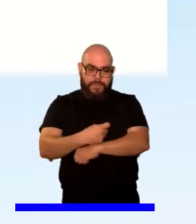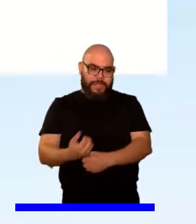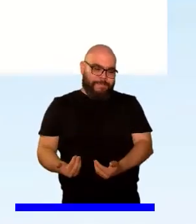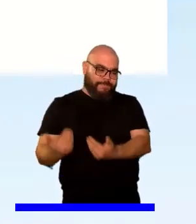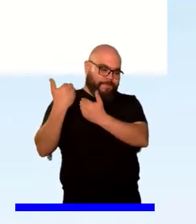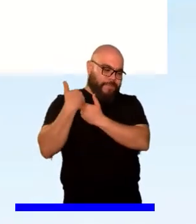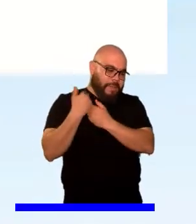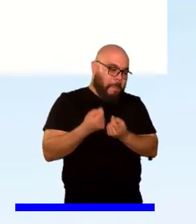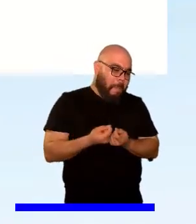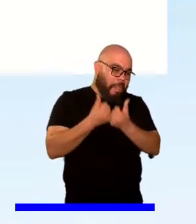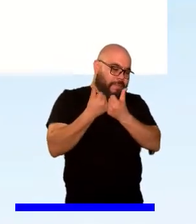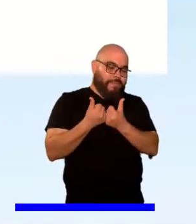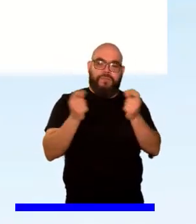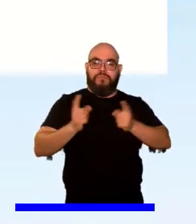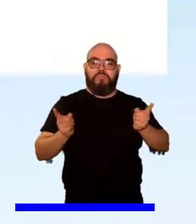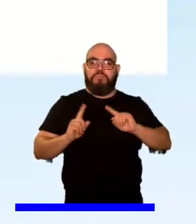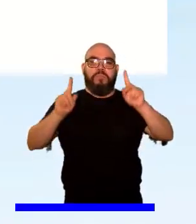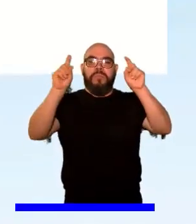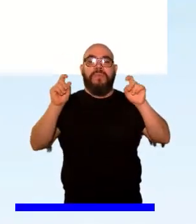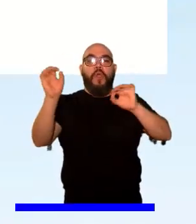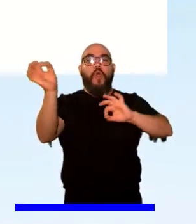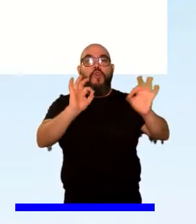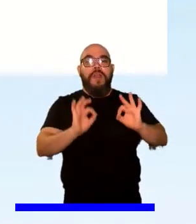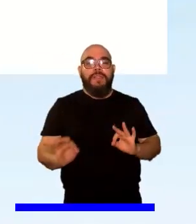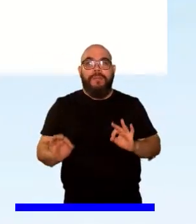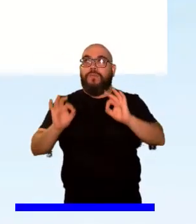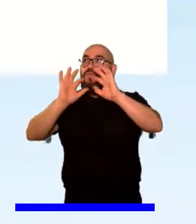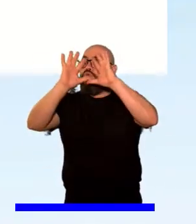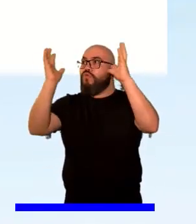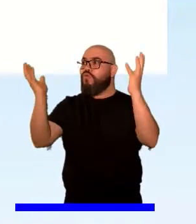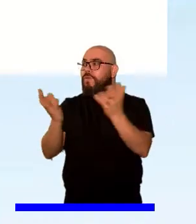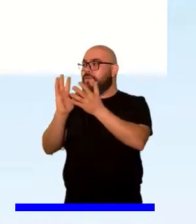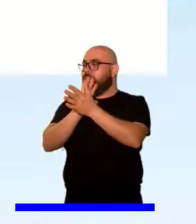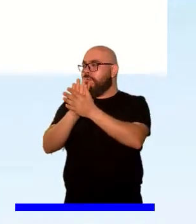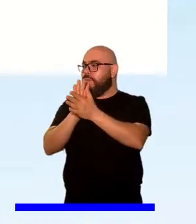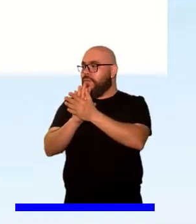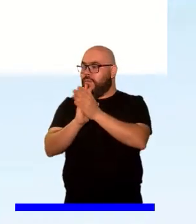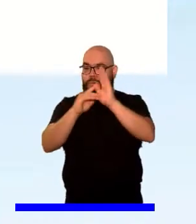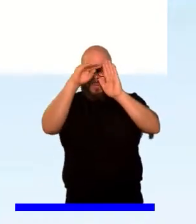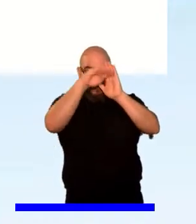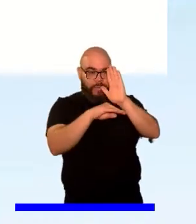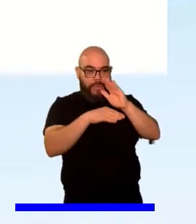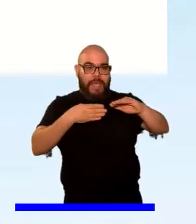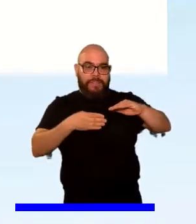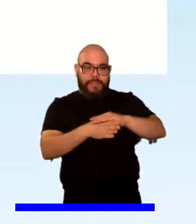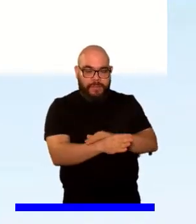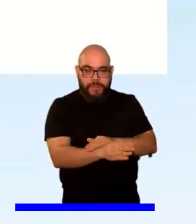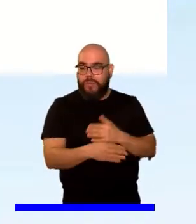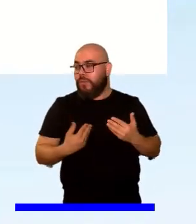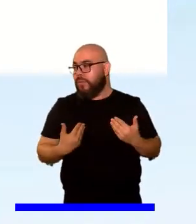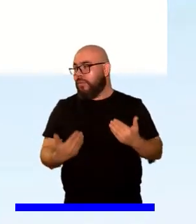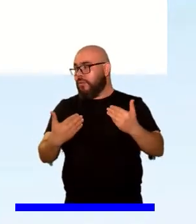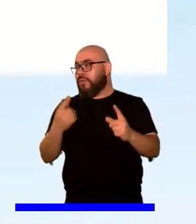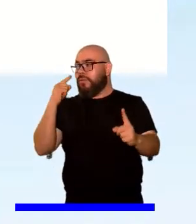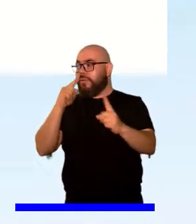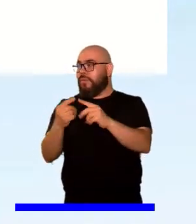que suena corta, pero es bastante ambiciosa, que es organizar la información del mundo y hacerla universalmente accesible y útil. Y esto